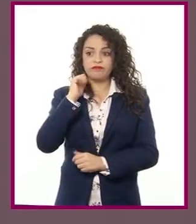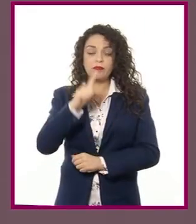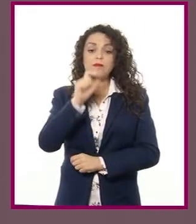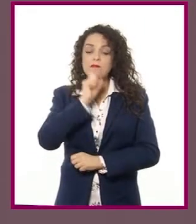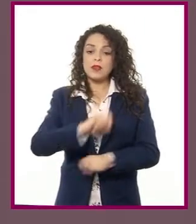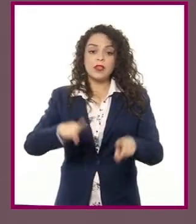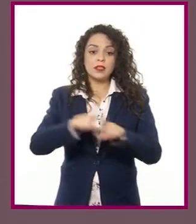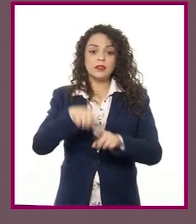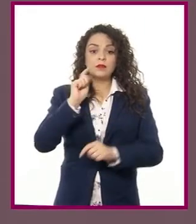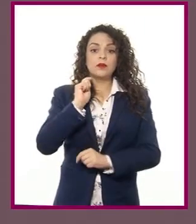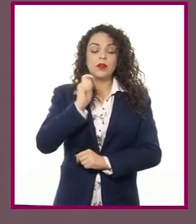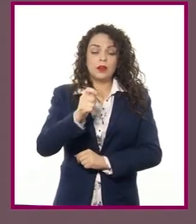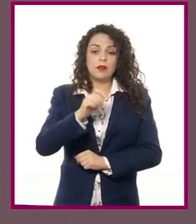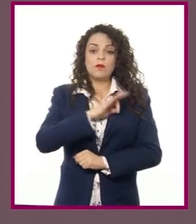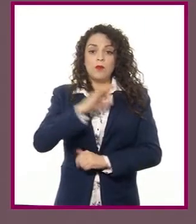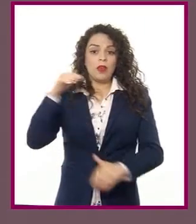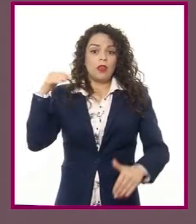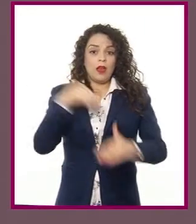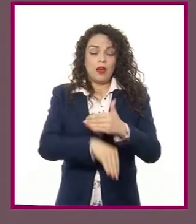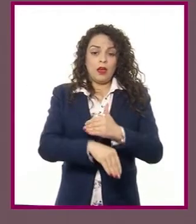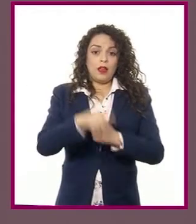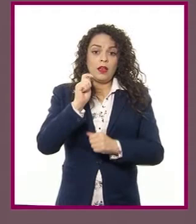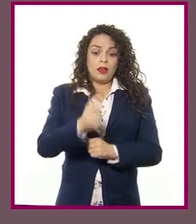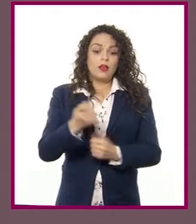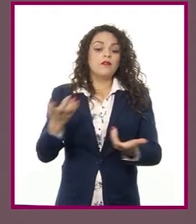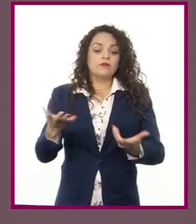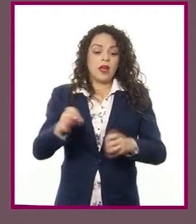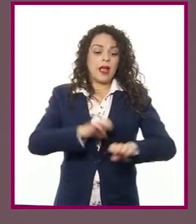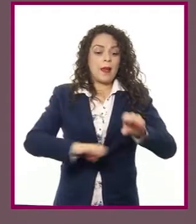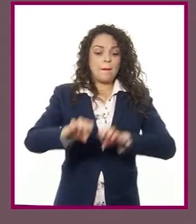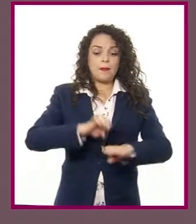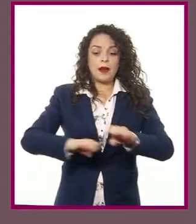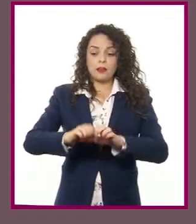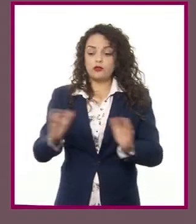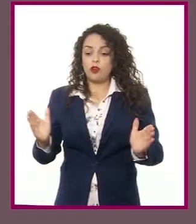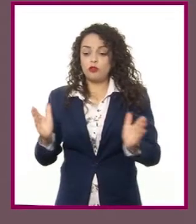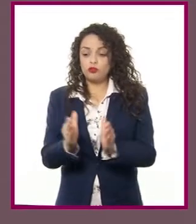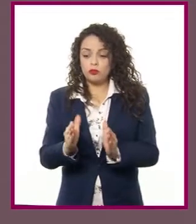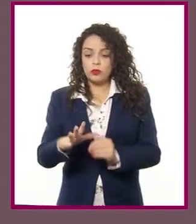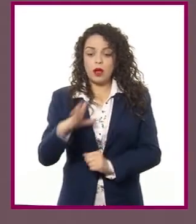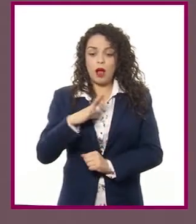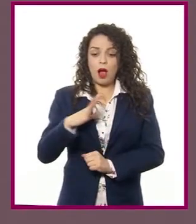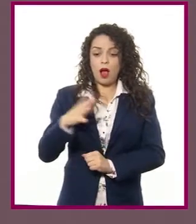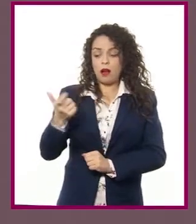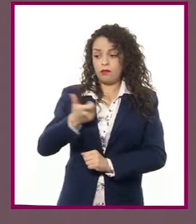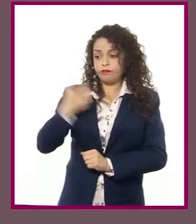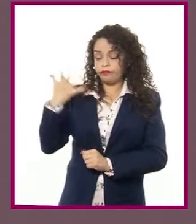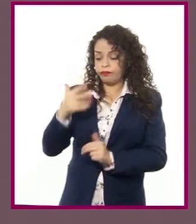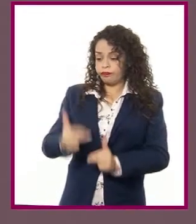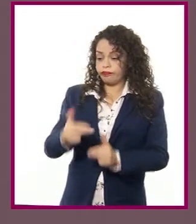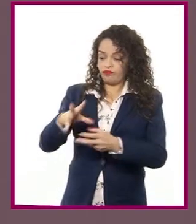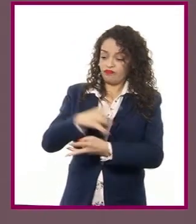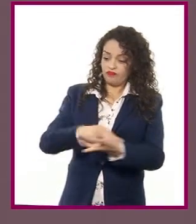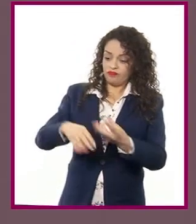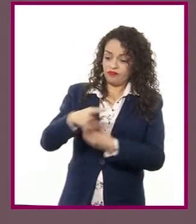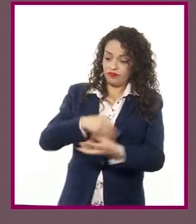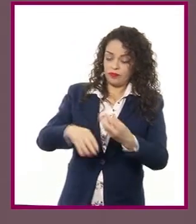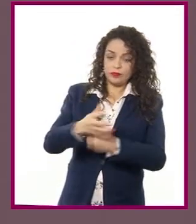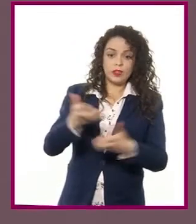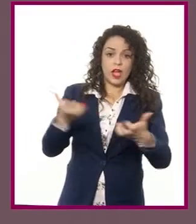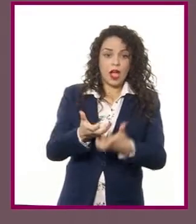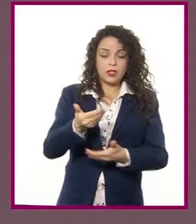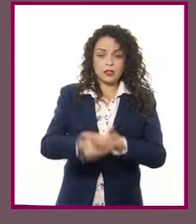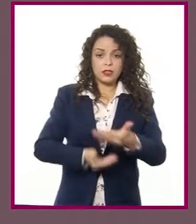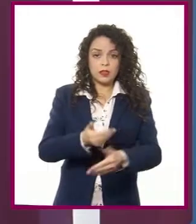incluso llevar a la quiebra a buena parte de las pequeñas empresas que operan con altos costos y producen bienes y servicios